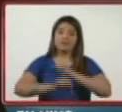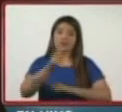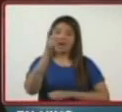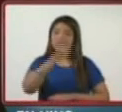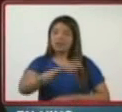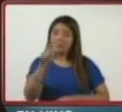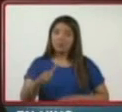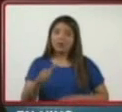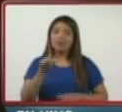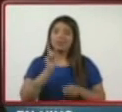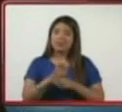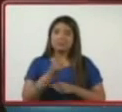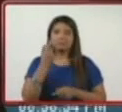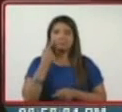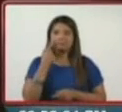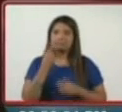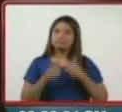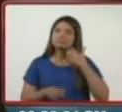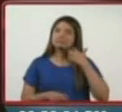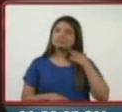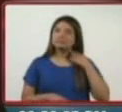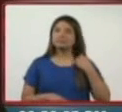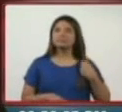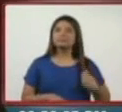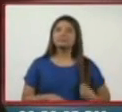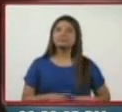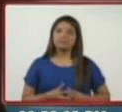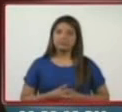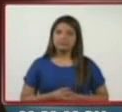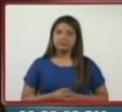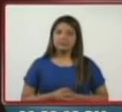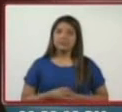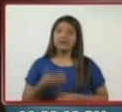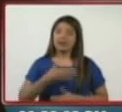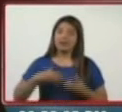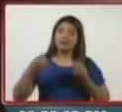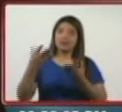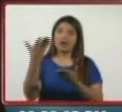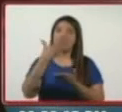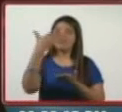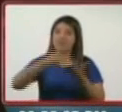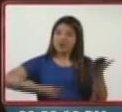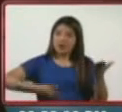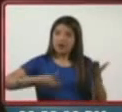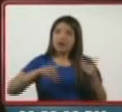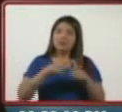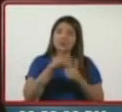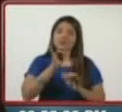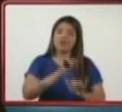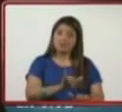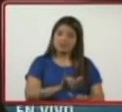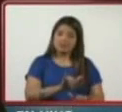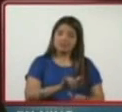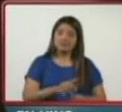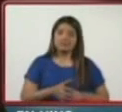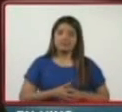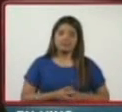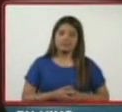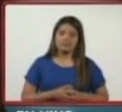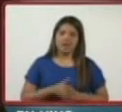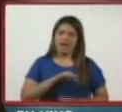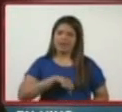que recibiera el documento que querían entregar. Pero bueno, de allí tomaron una